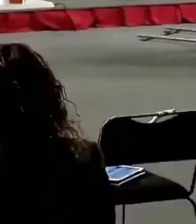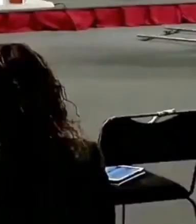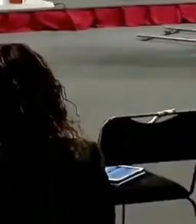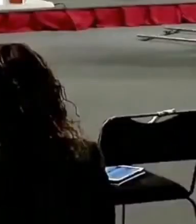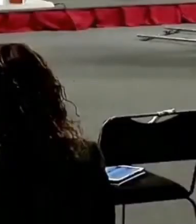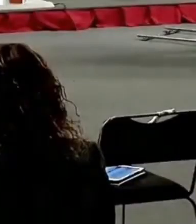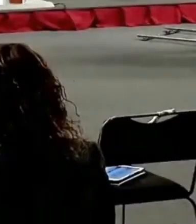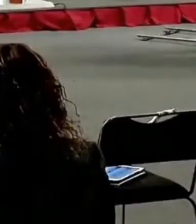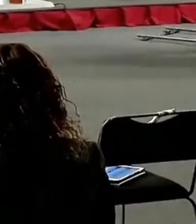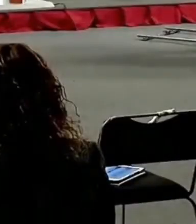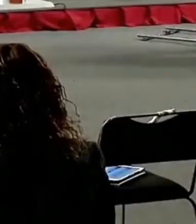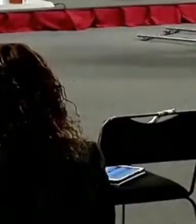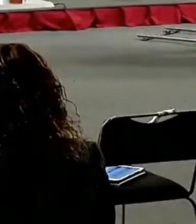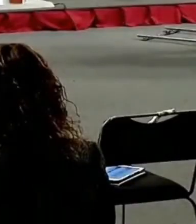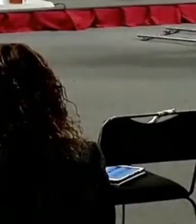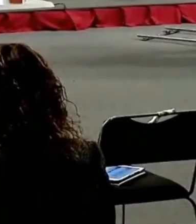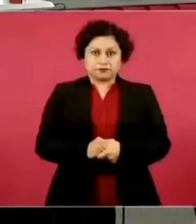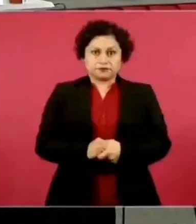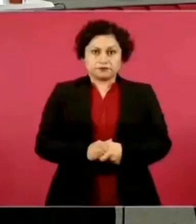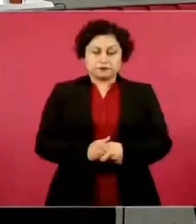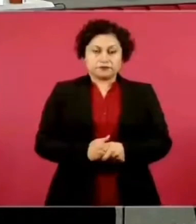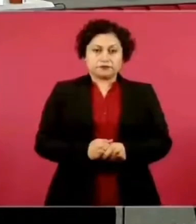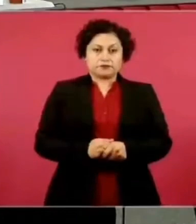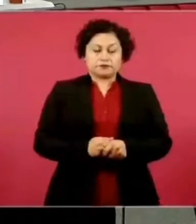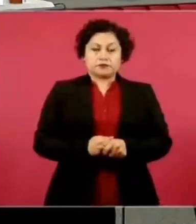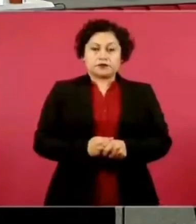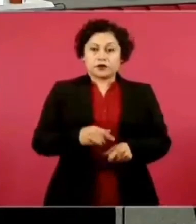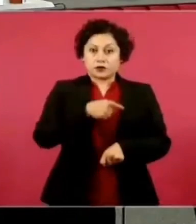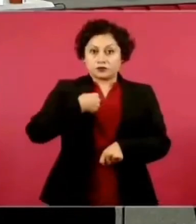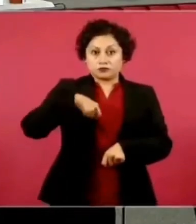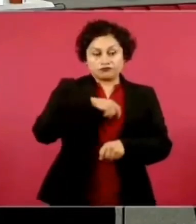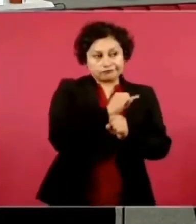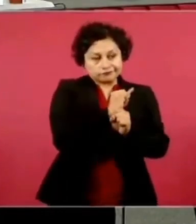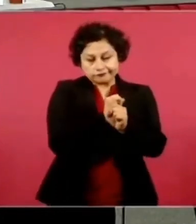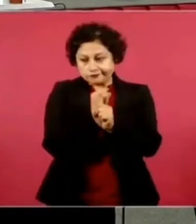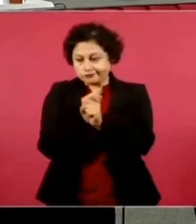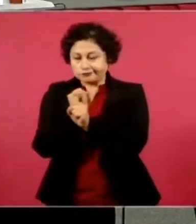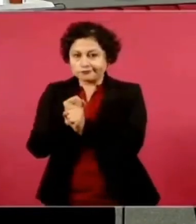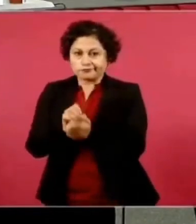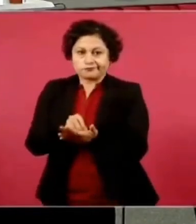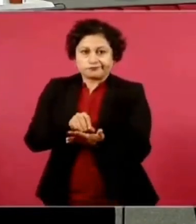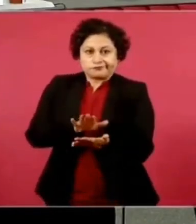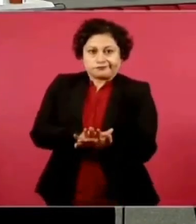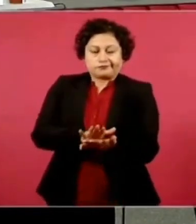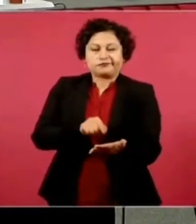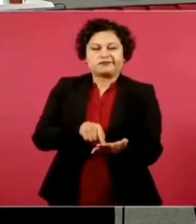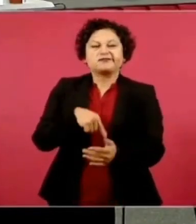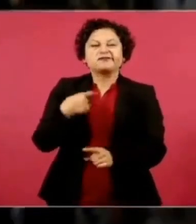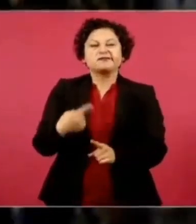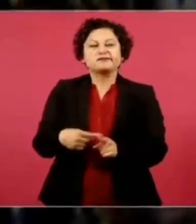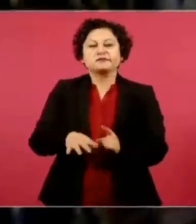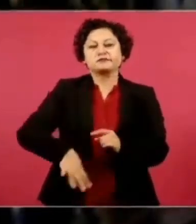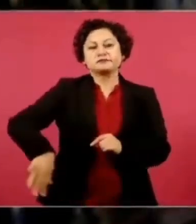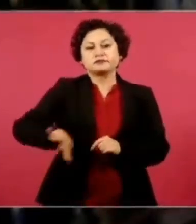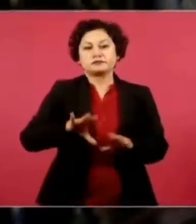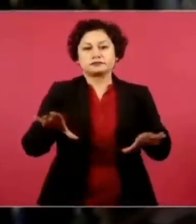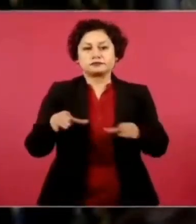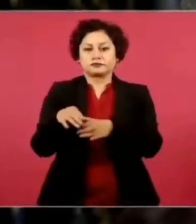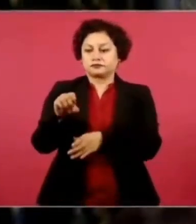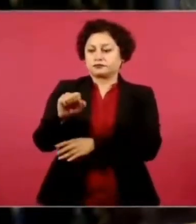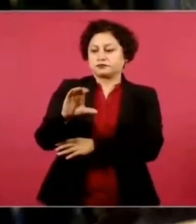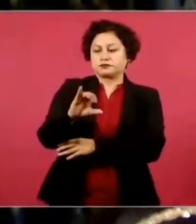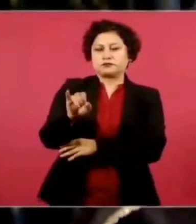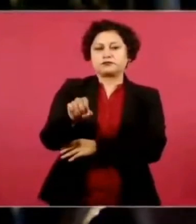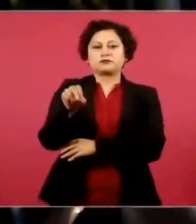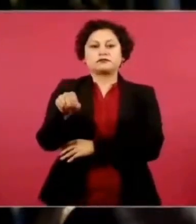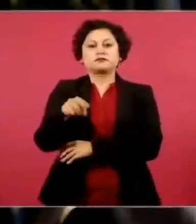no se toca, ¿no? Nosotros documentamos que los ministros y ministras de la Corte el 14